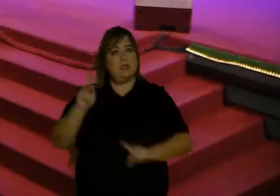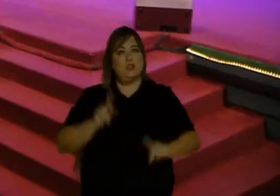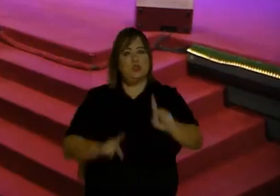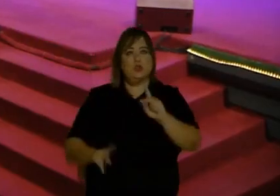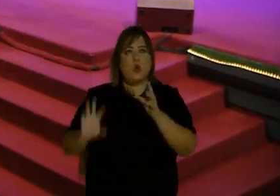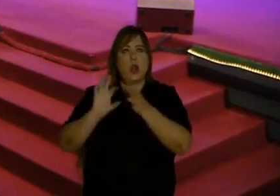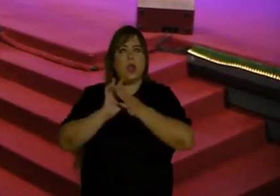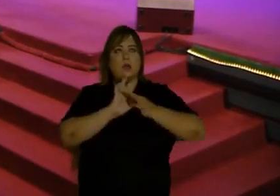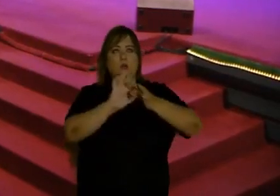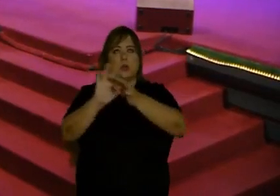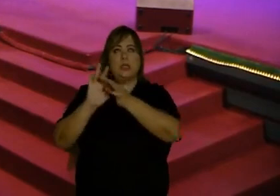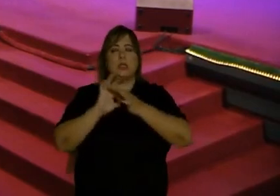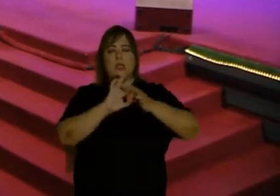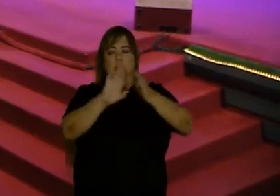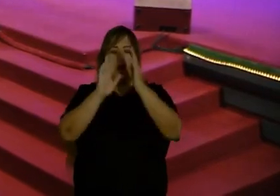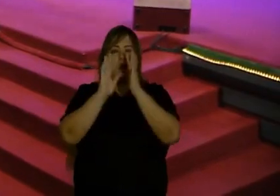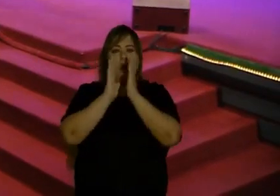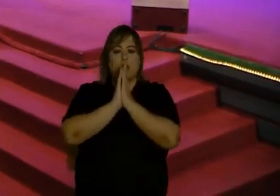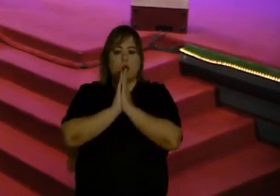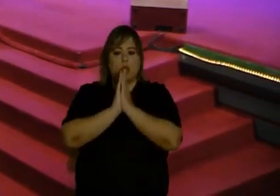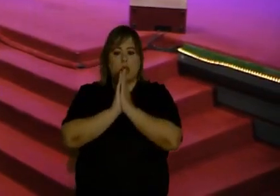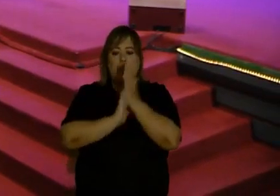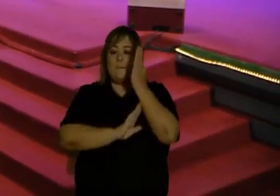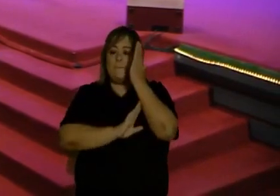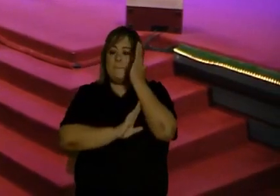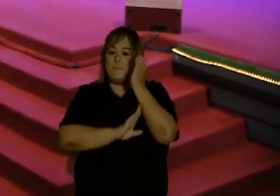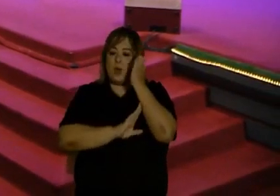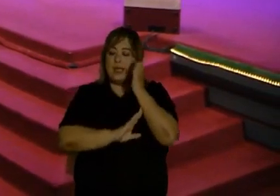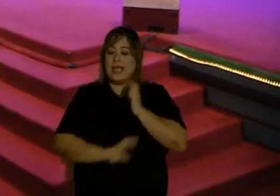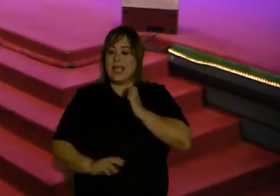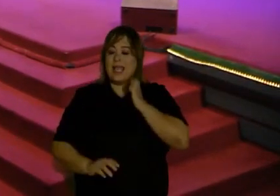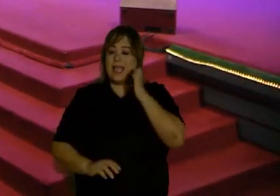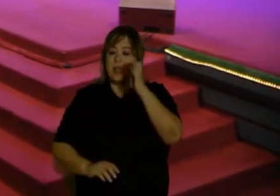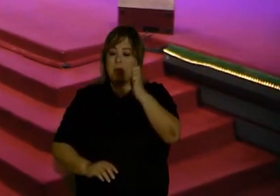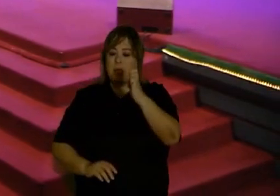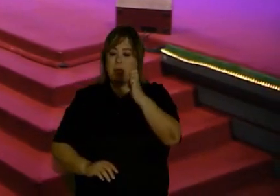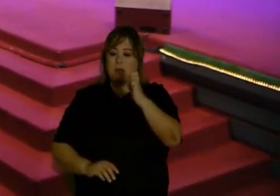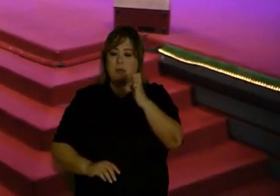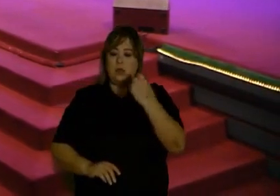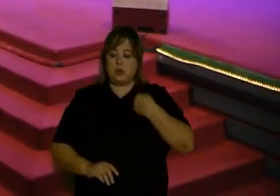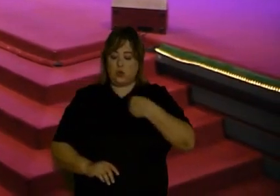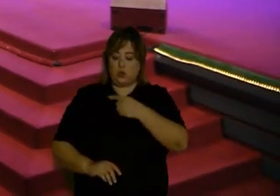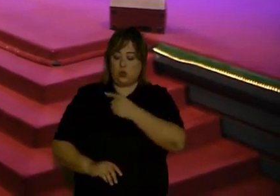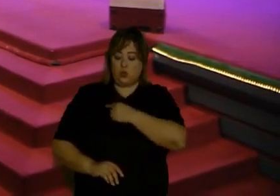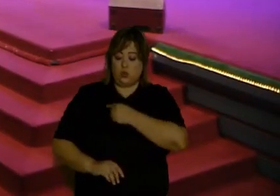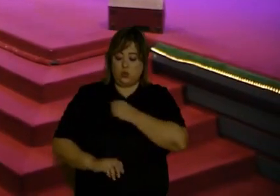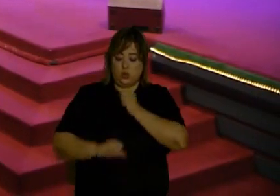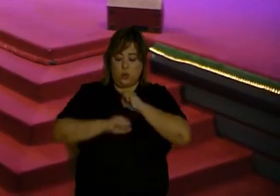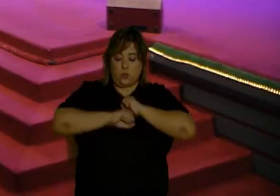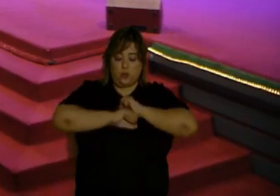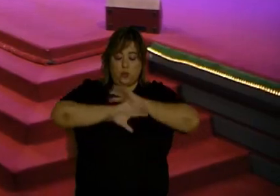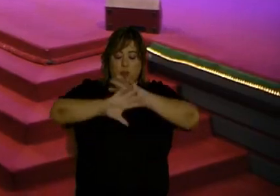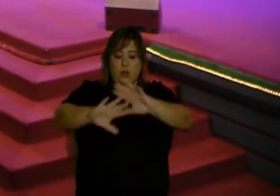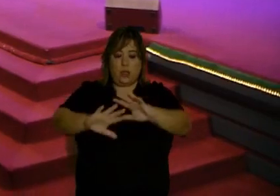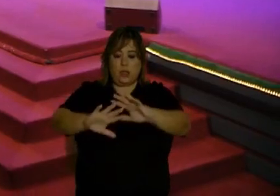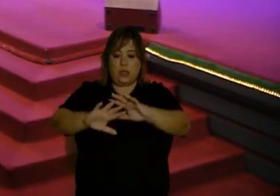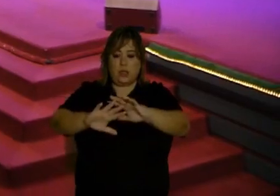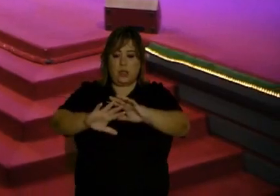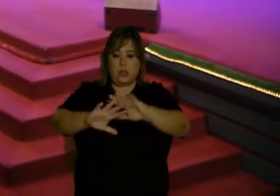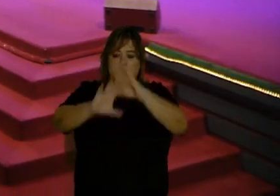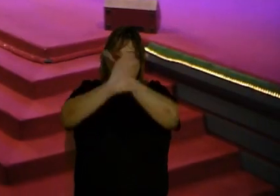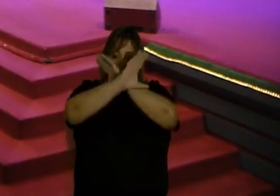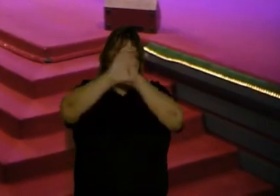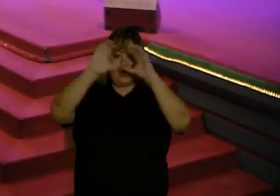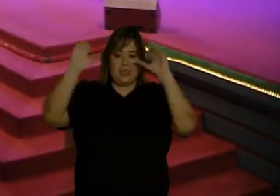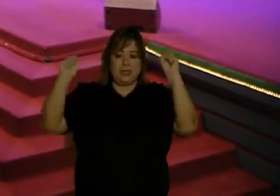todos nosotros a orar de emergencia por eso. Hermano, y lo que se ha provocado que el presidente de los Estados Unidos, en todos los discursos